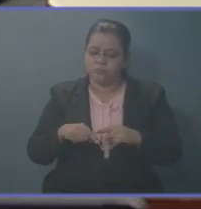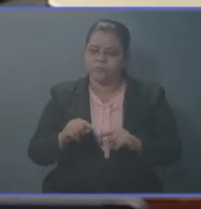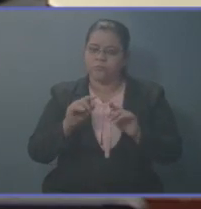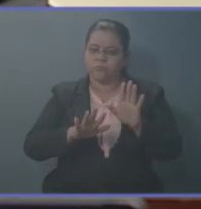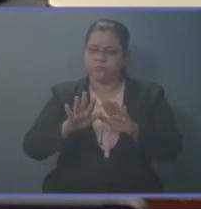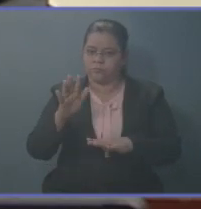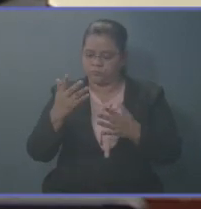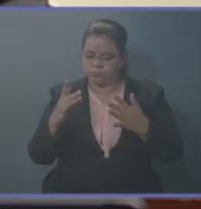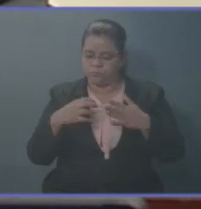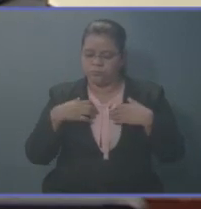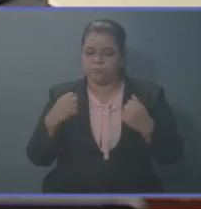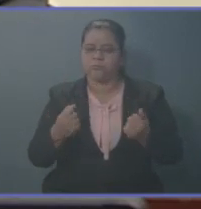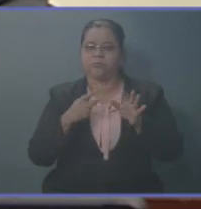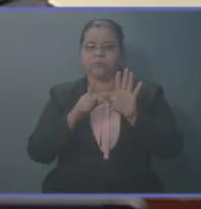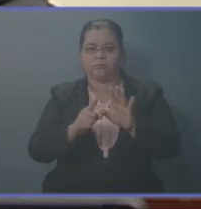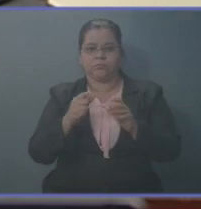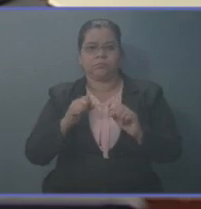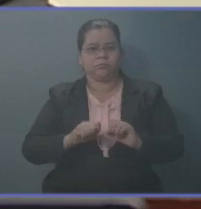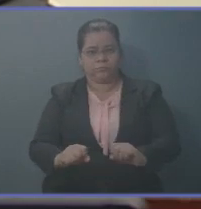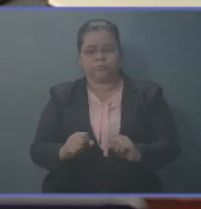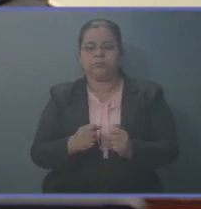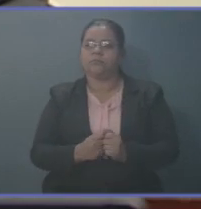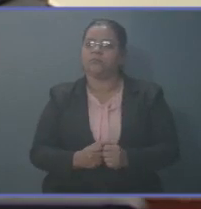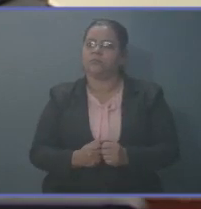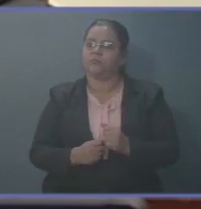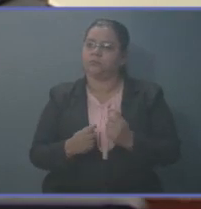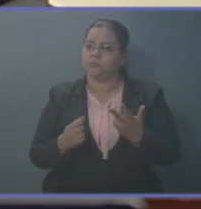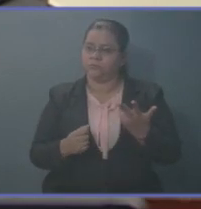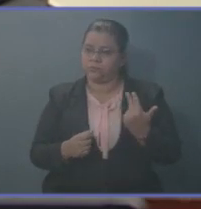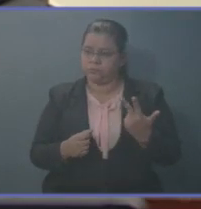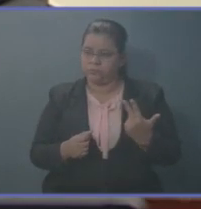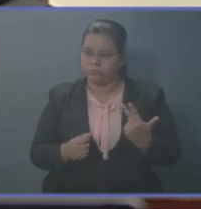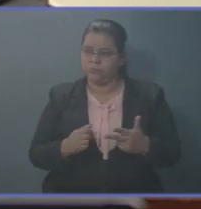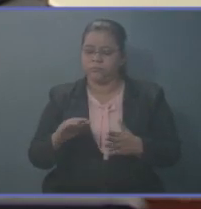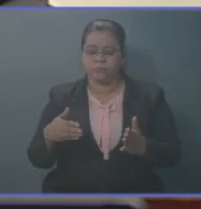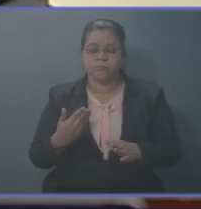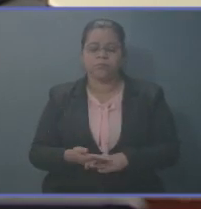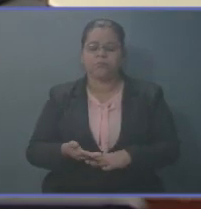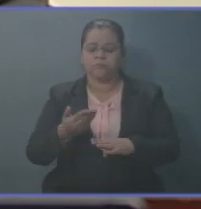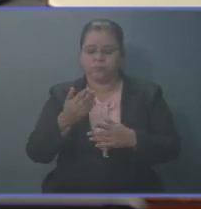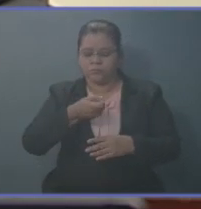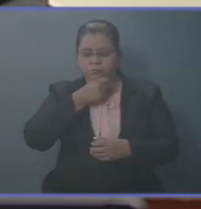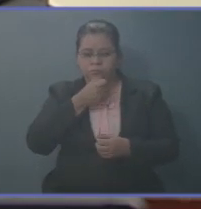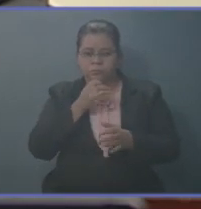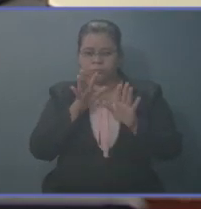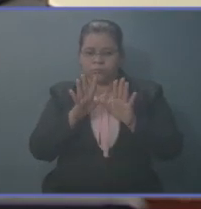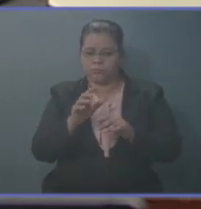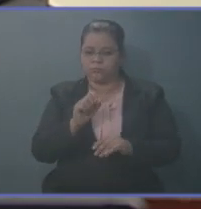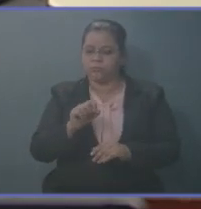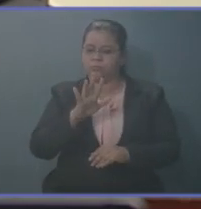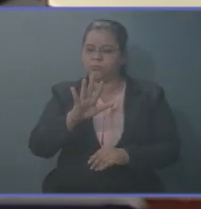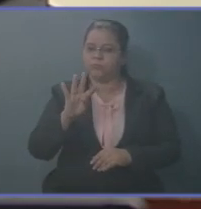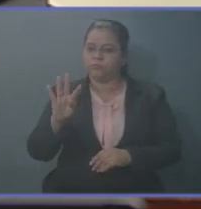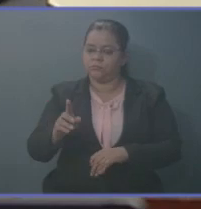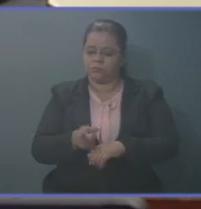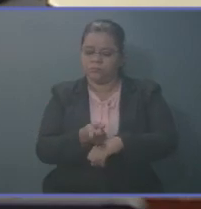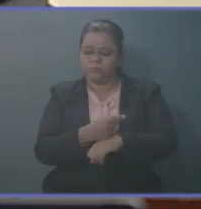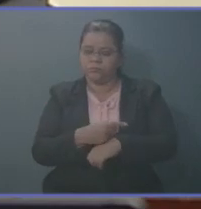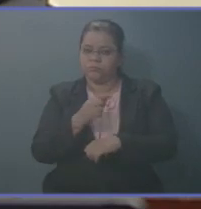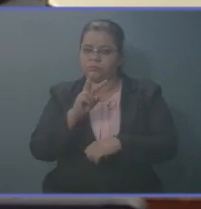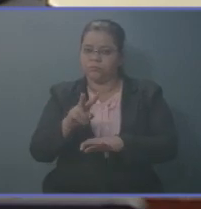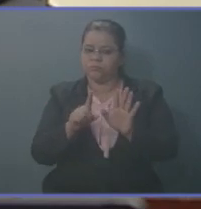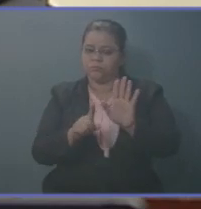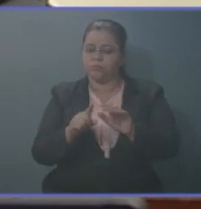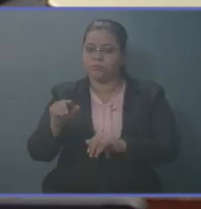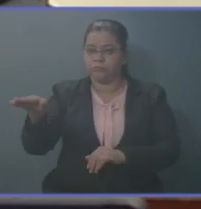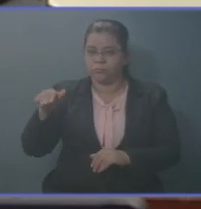han recuperado y 6 han fallecido. Romanos 13, que mediante resolución pronunciada a las 10 horas con 54 minutos del